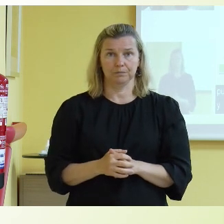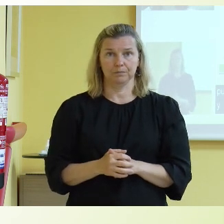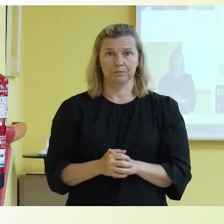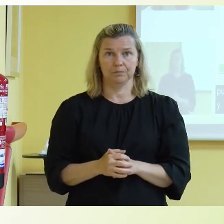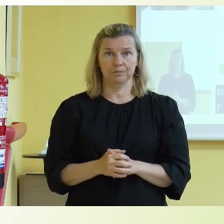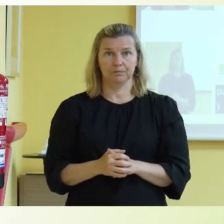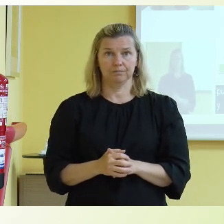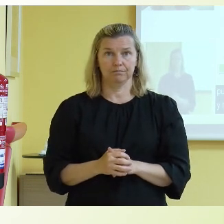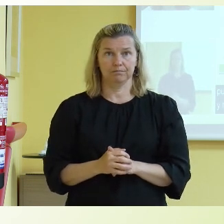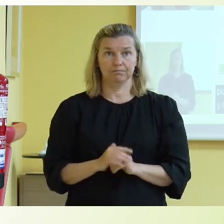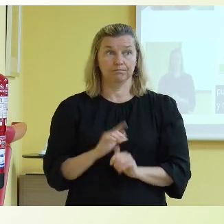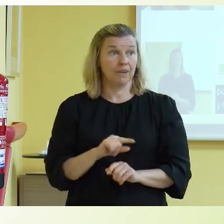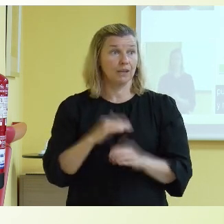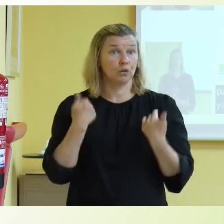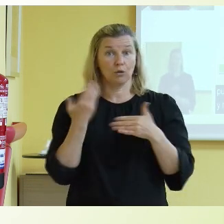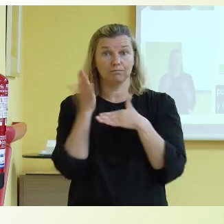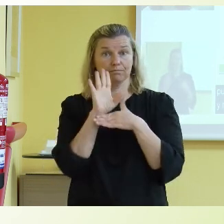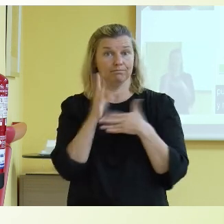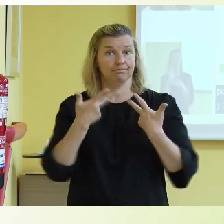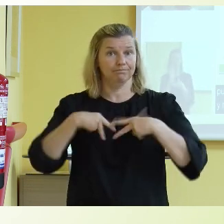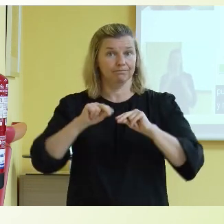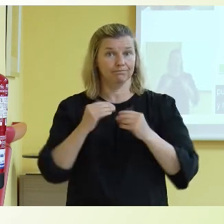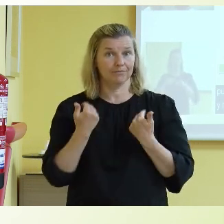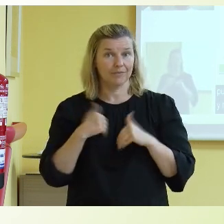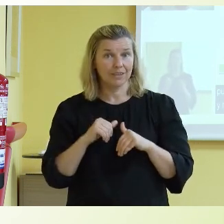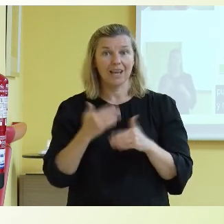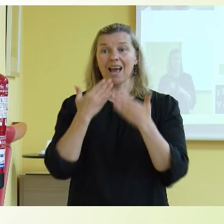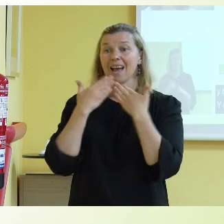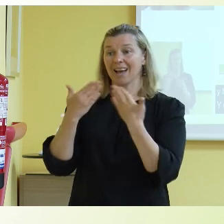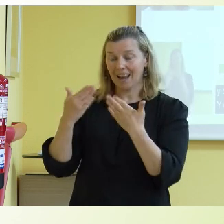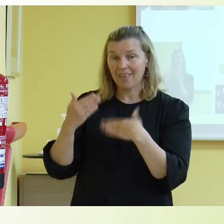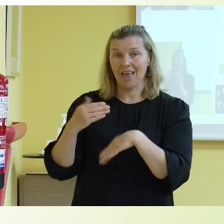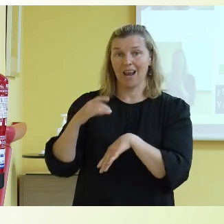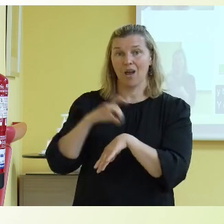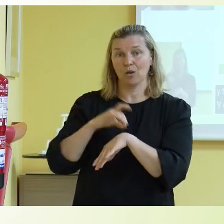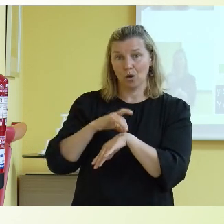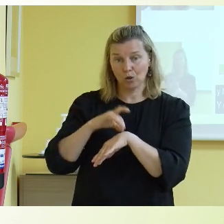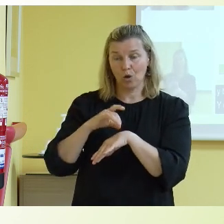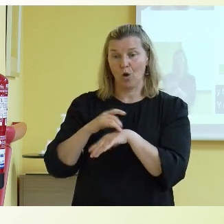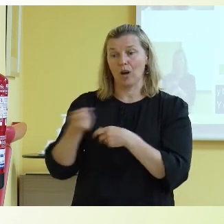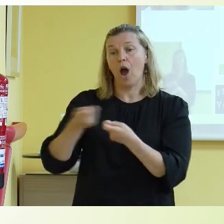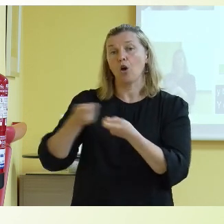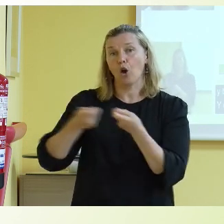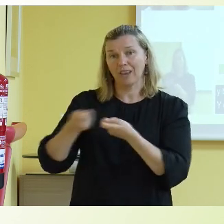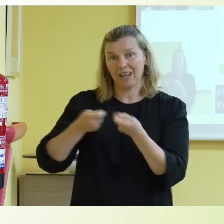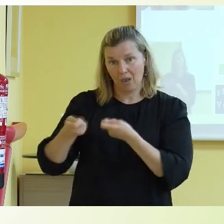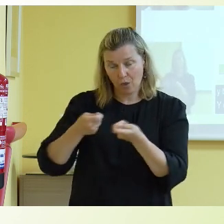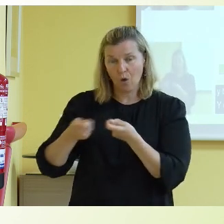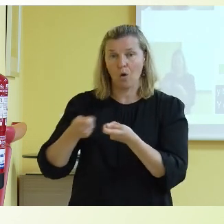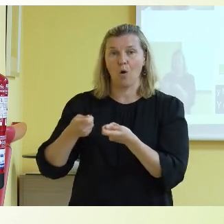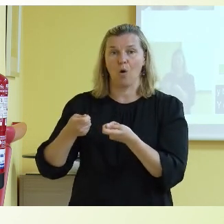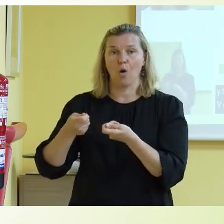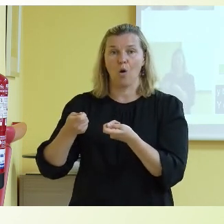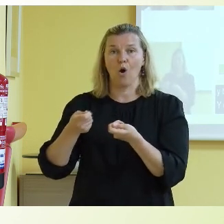Y con esto concluyo la presentación. Agradecer al doctor Palau la coordinación nacional del proyecto, a María Elena Mateo las tareas